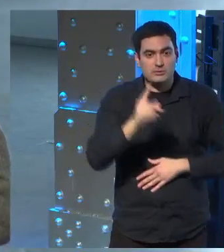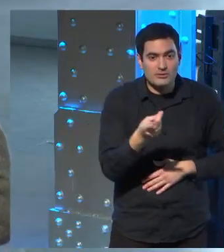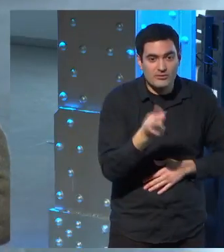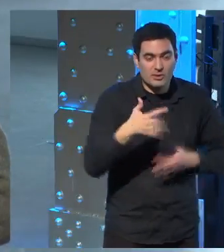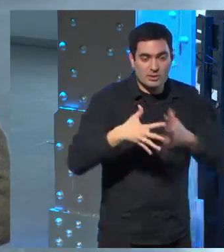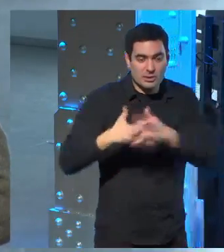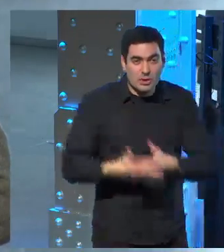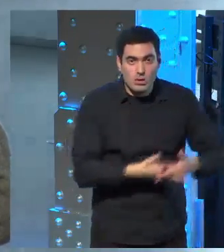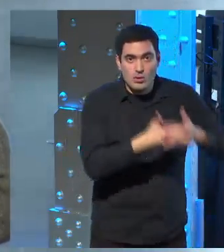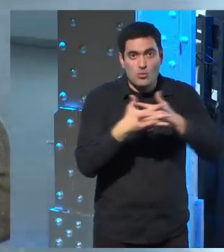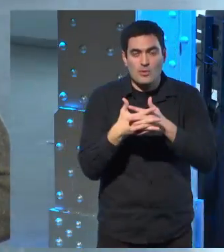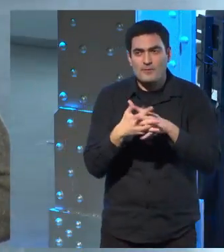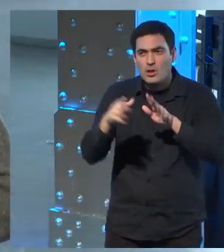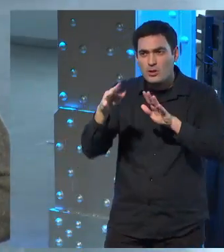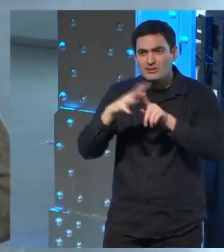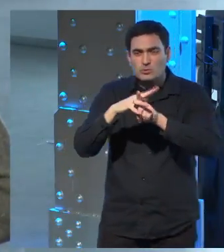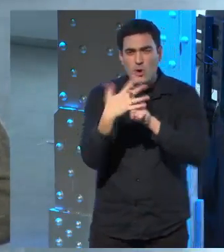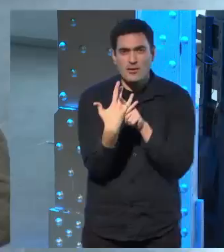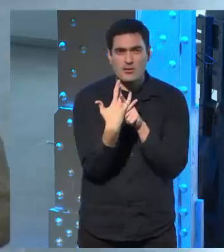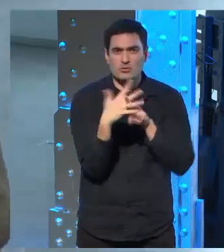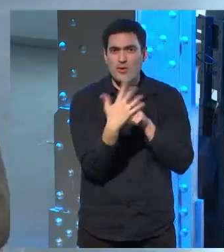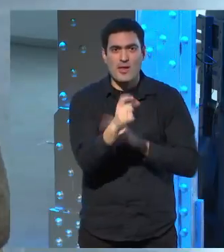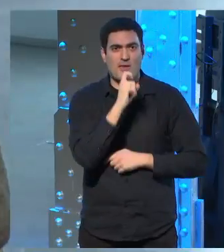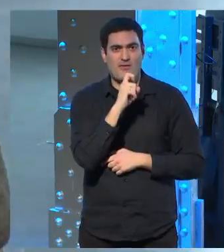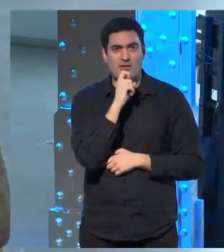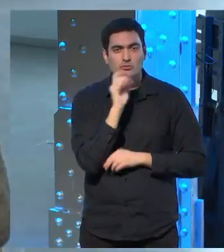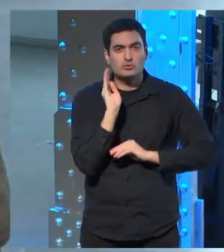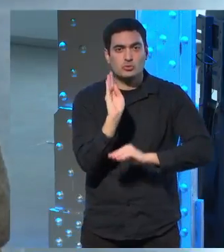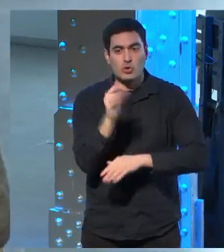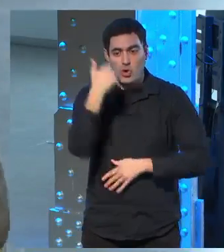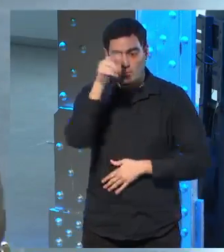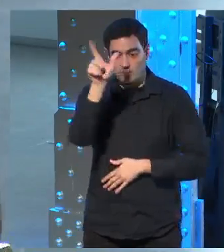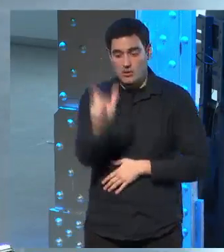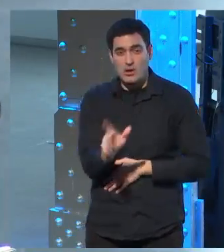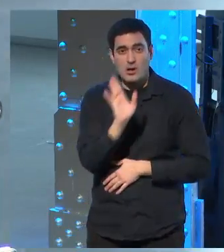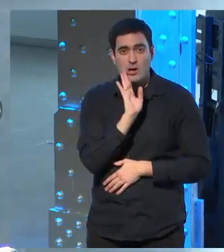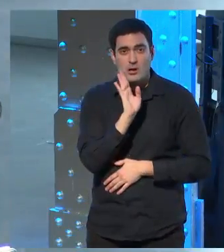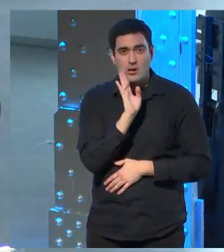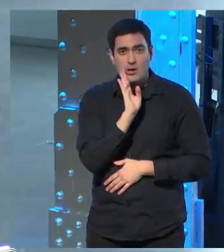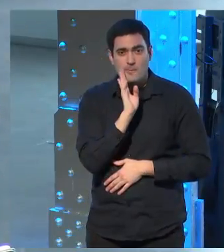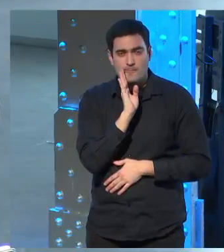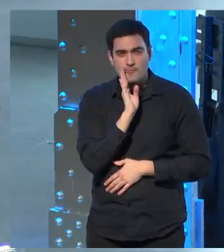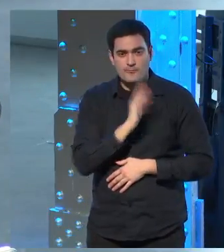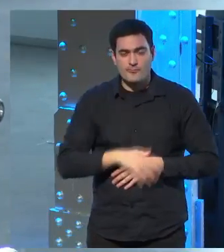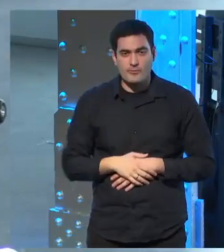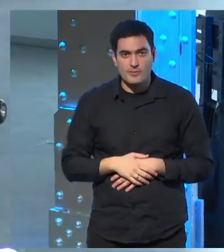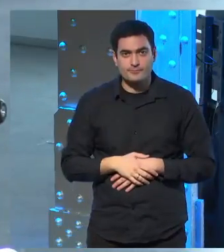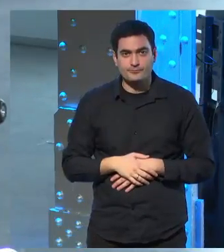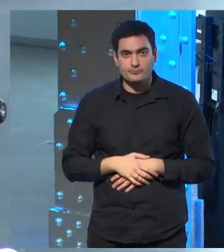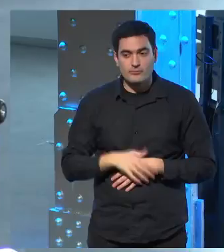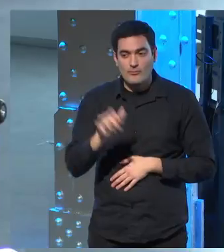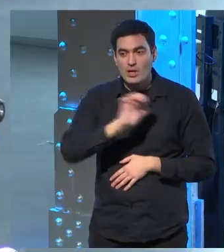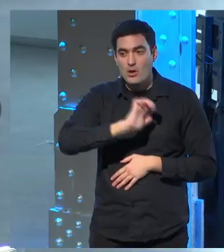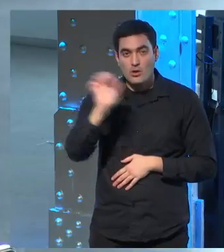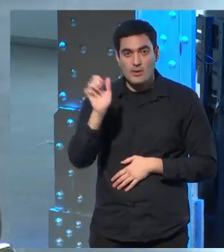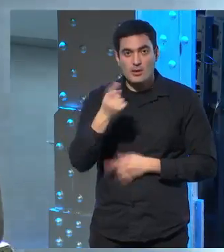fue a Estados Unidos en unas condiciones muy difíciles. Este hombre, que era uno de los grandes compositores